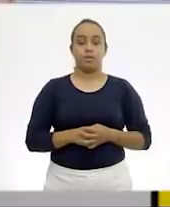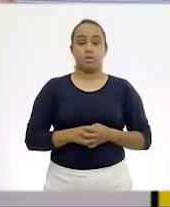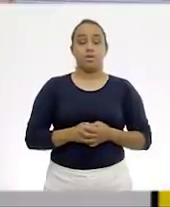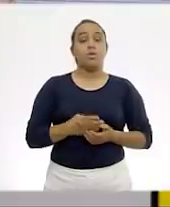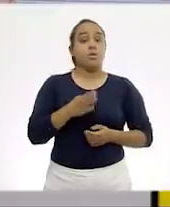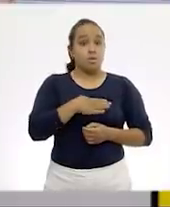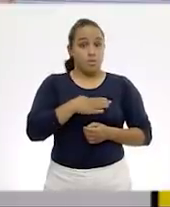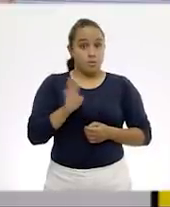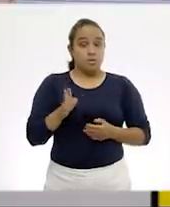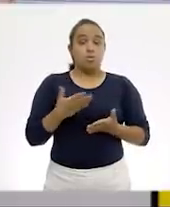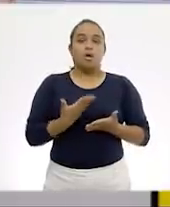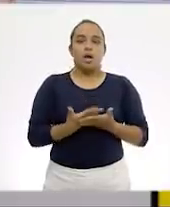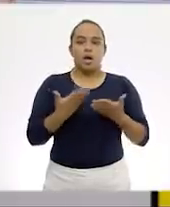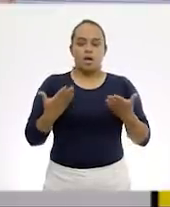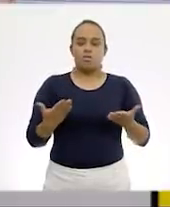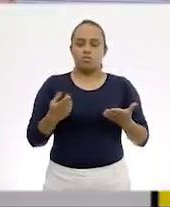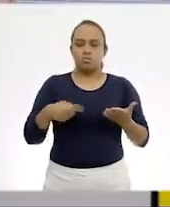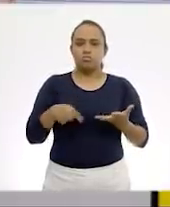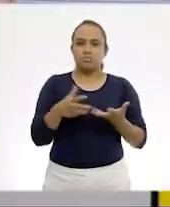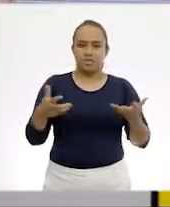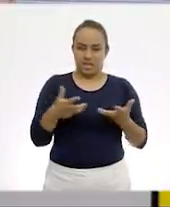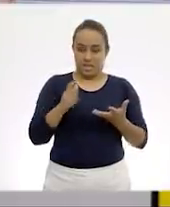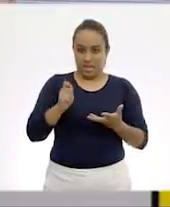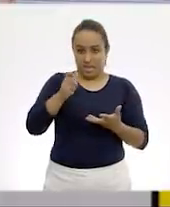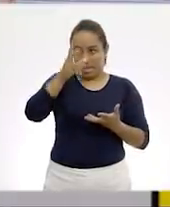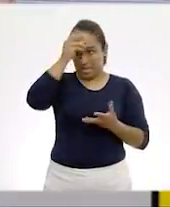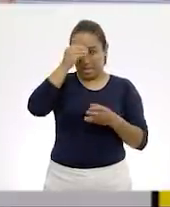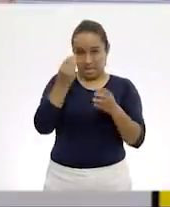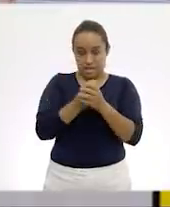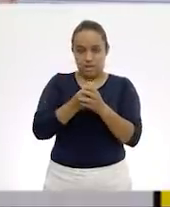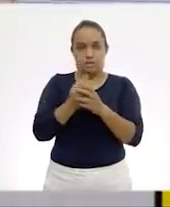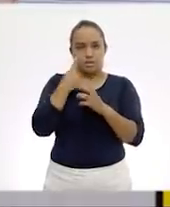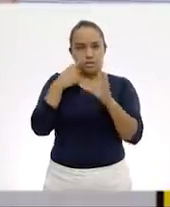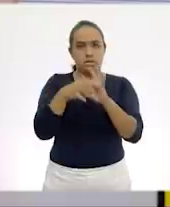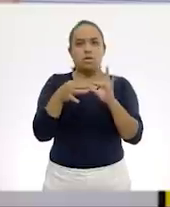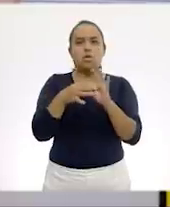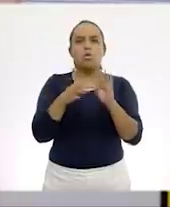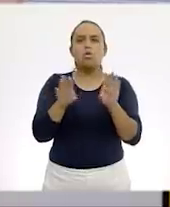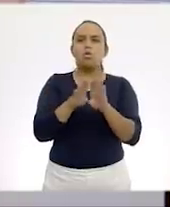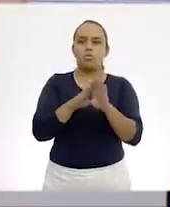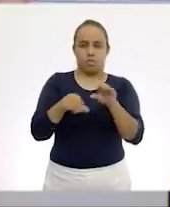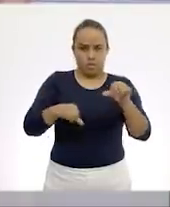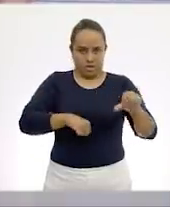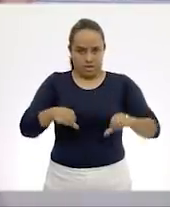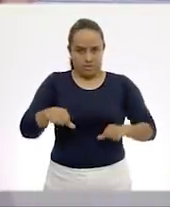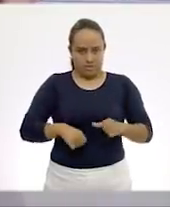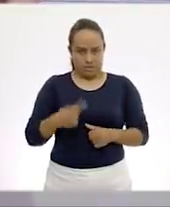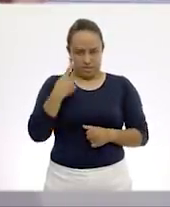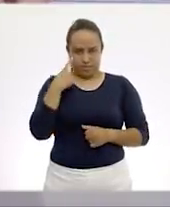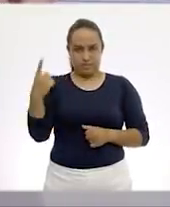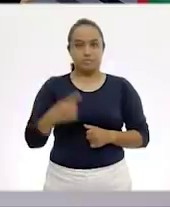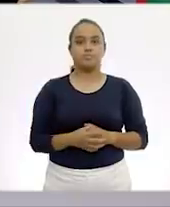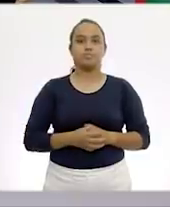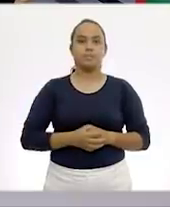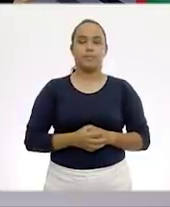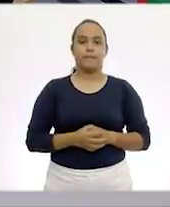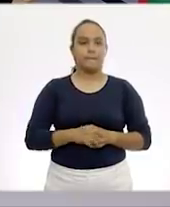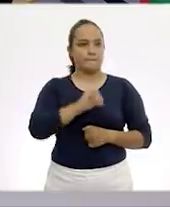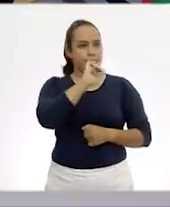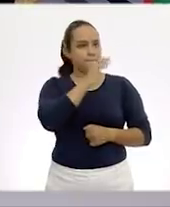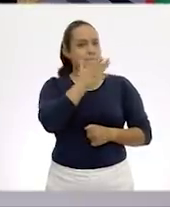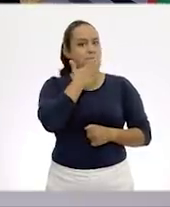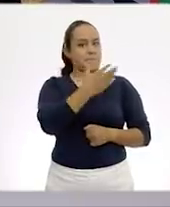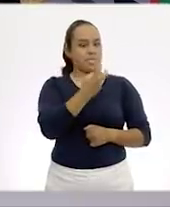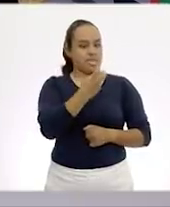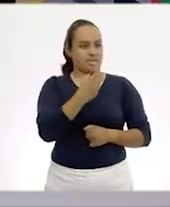ahora vamos a poner en práctica todo lo aprendido en esta clase con la siguiente actividad. ¿Qué te parece, Aníbal? ¡Qué bien!